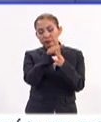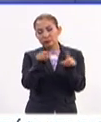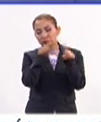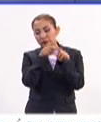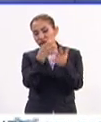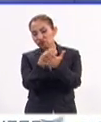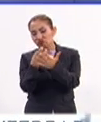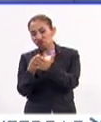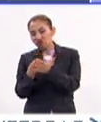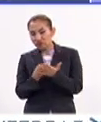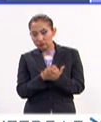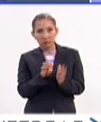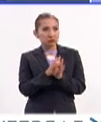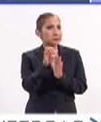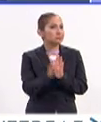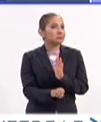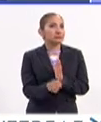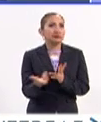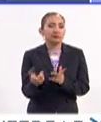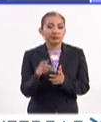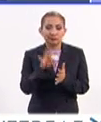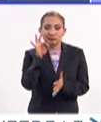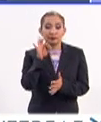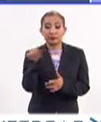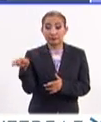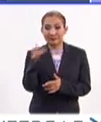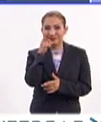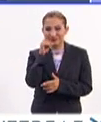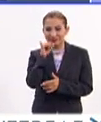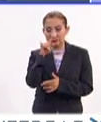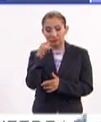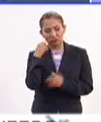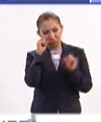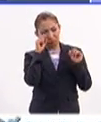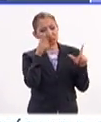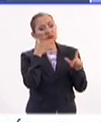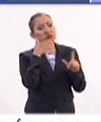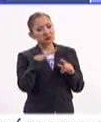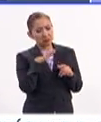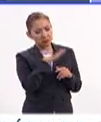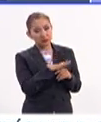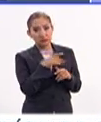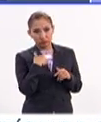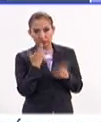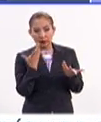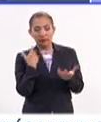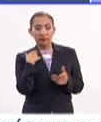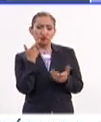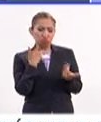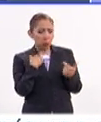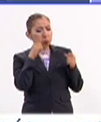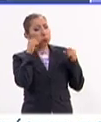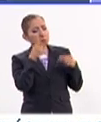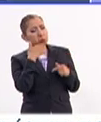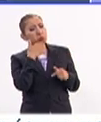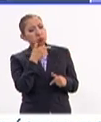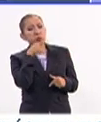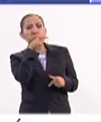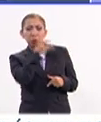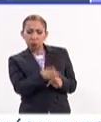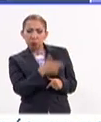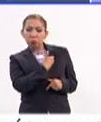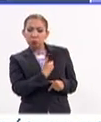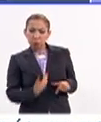diversas críticas, entre otras, pues, él decía que admiraba mucho públicamente, irónicamente decía, yo admiro mucho